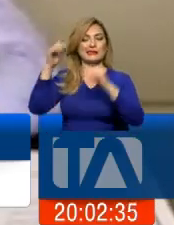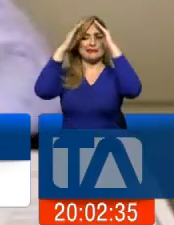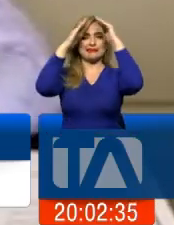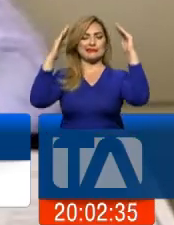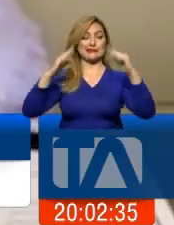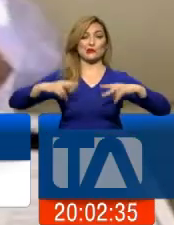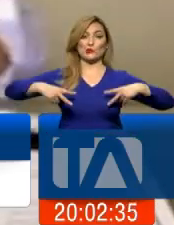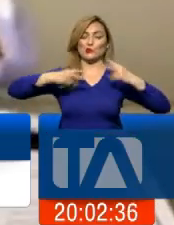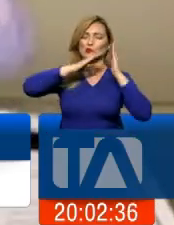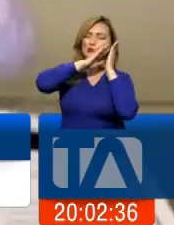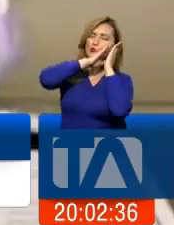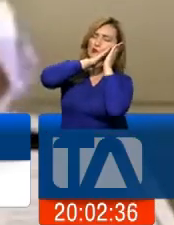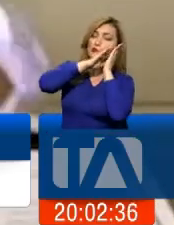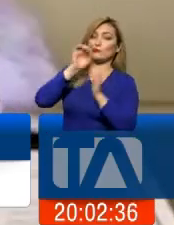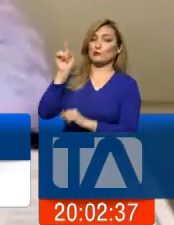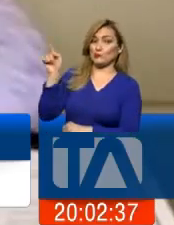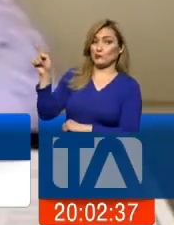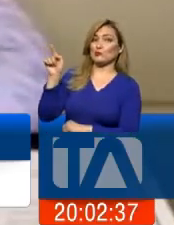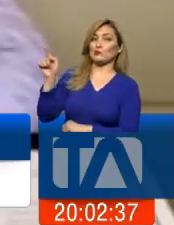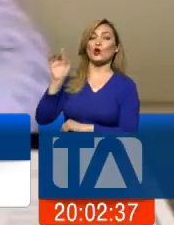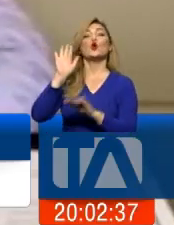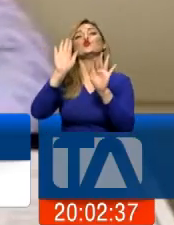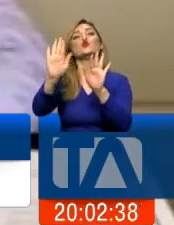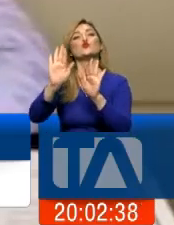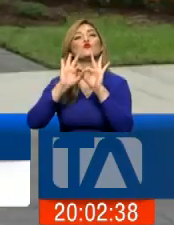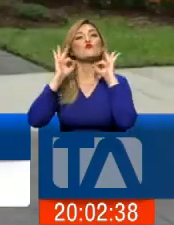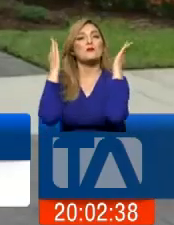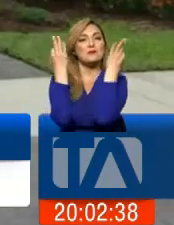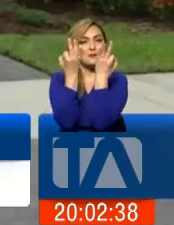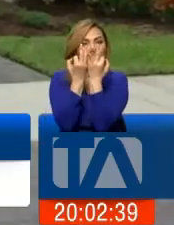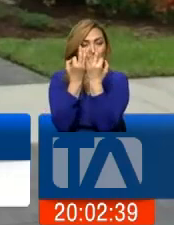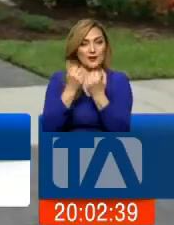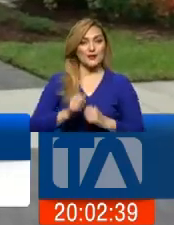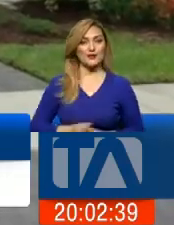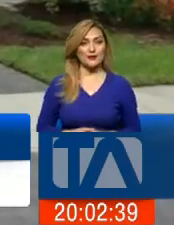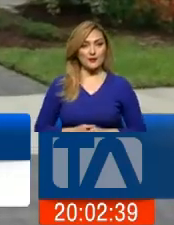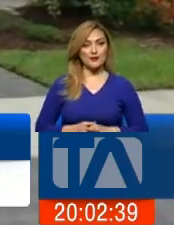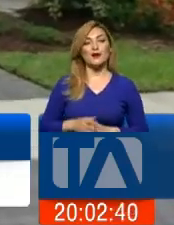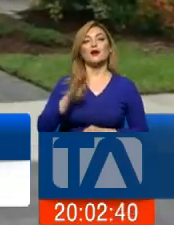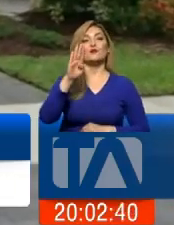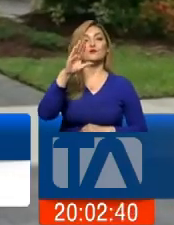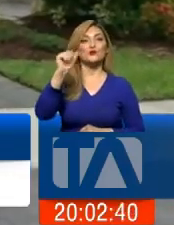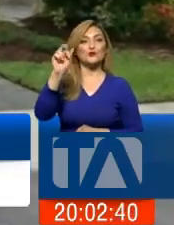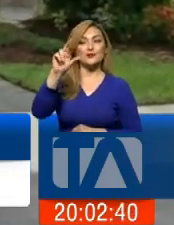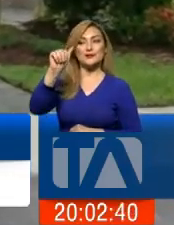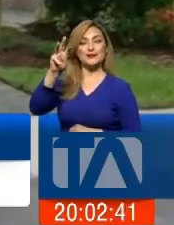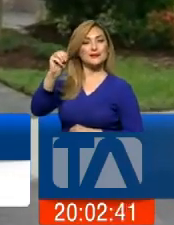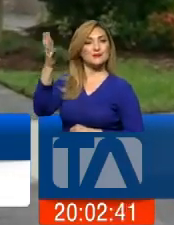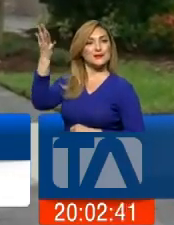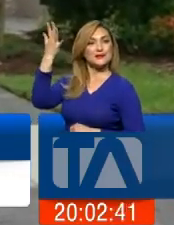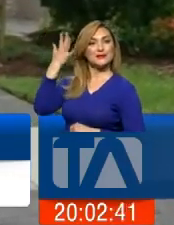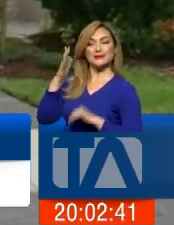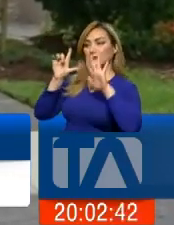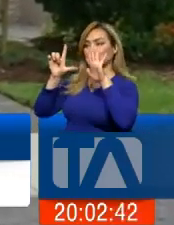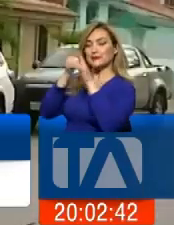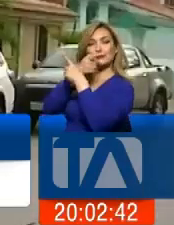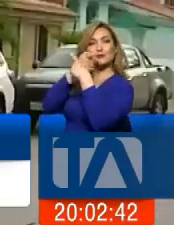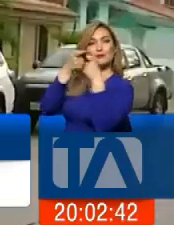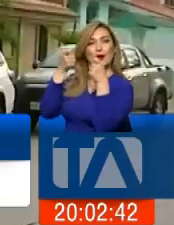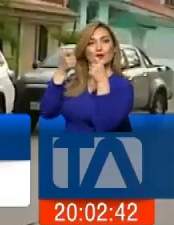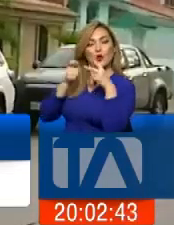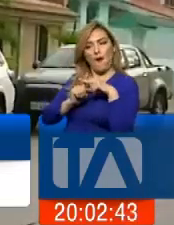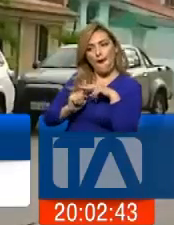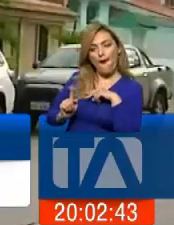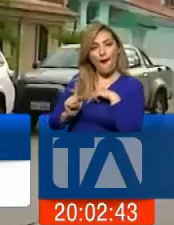asambleísta Abdalá Bucaram Pulley junto a su familia en Estados Unidos. Bucaram abandonó el país el 7 de marzo pasado.